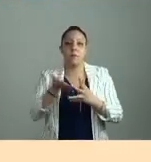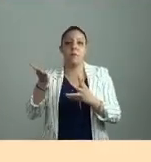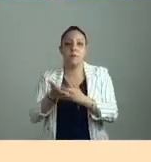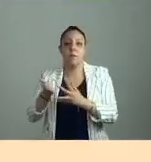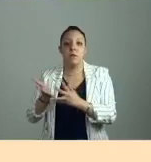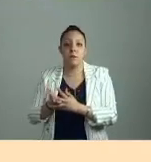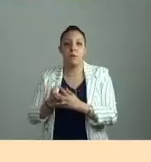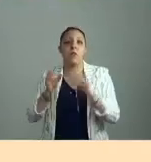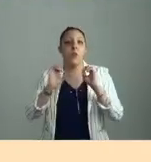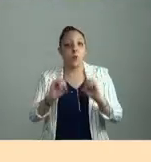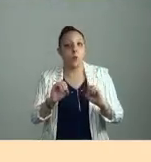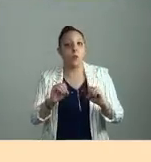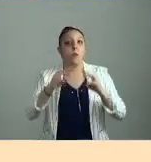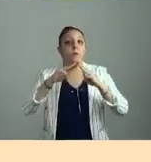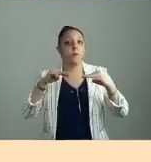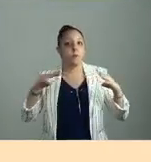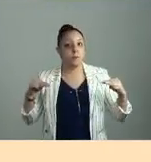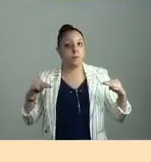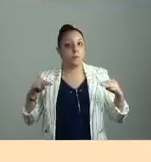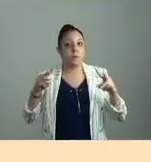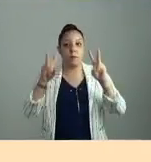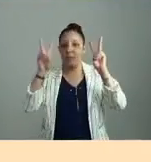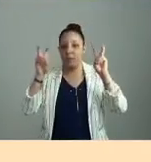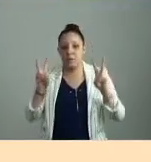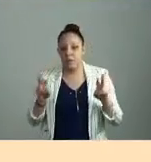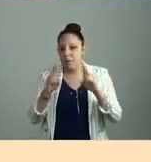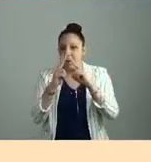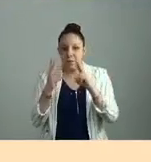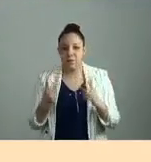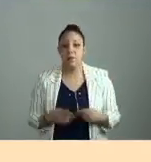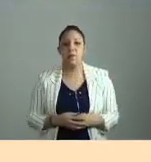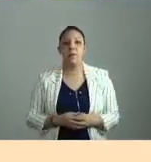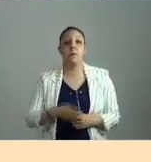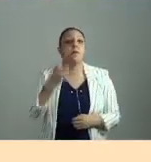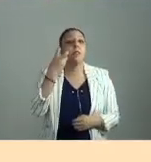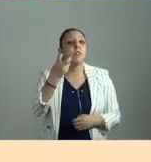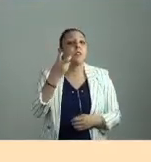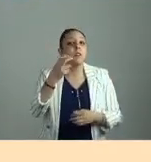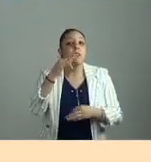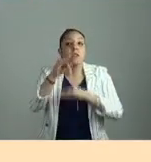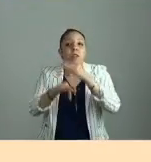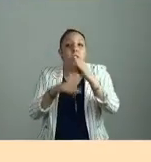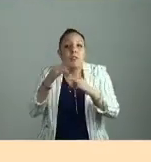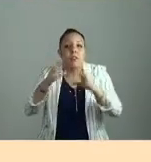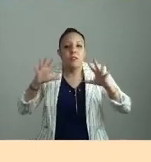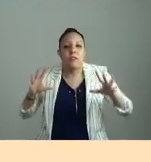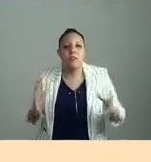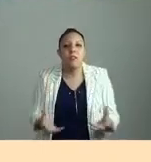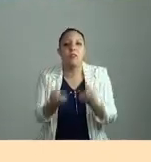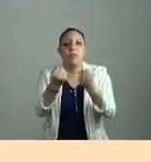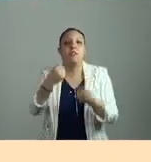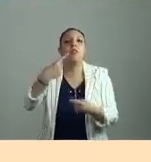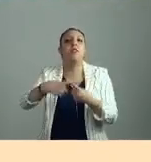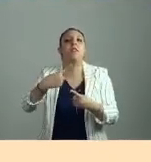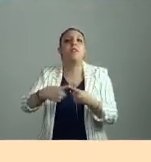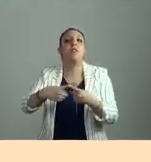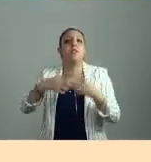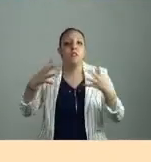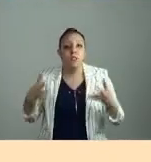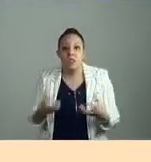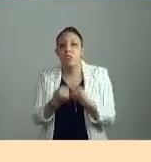y recuperar nuestra relación con todos los que es evidente que no